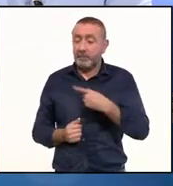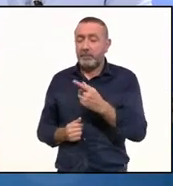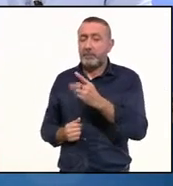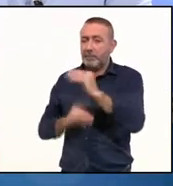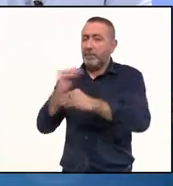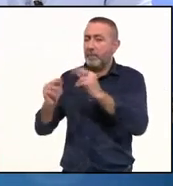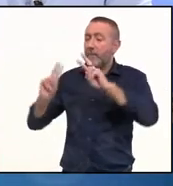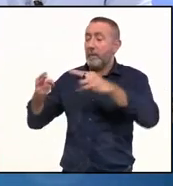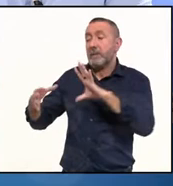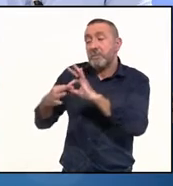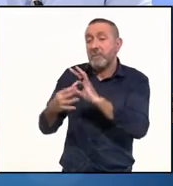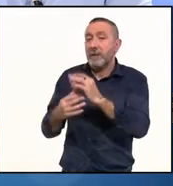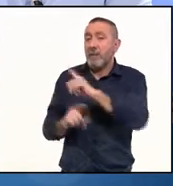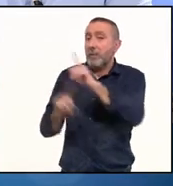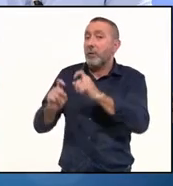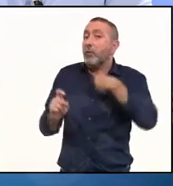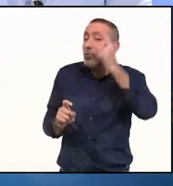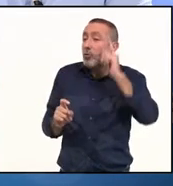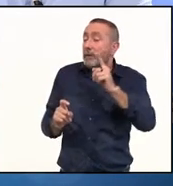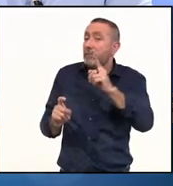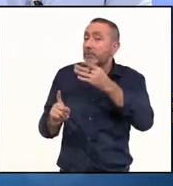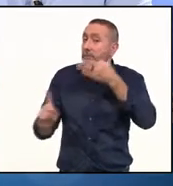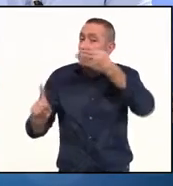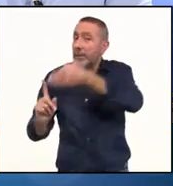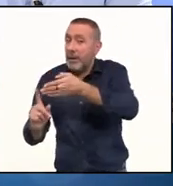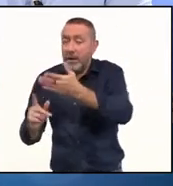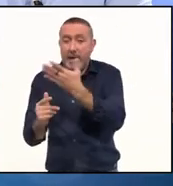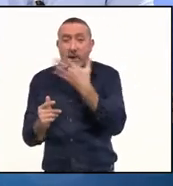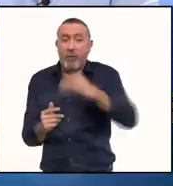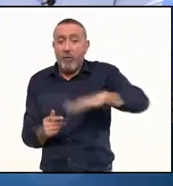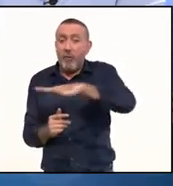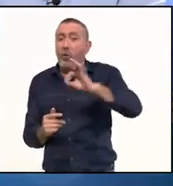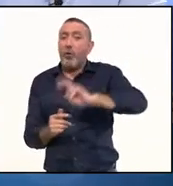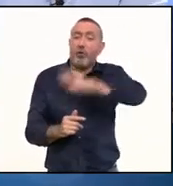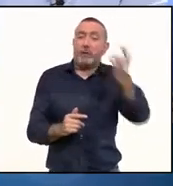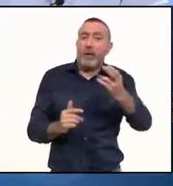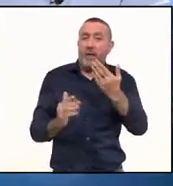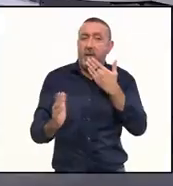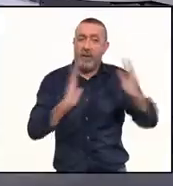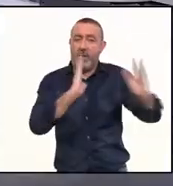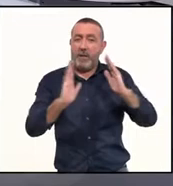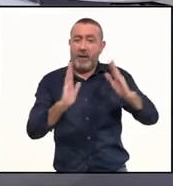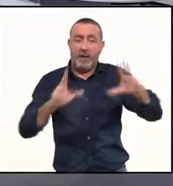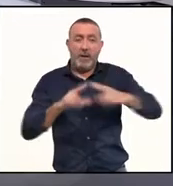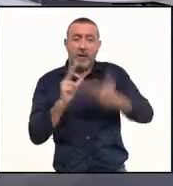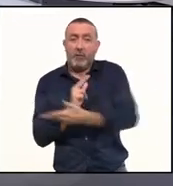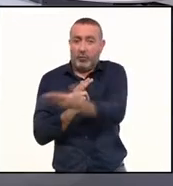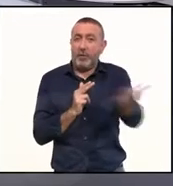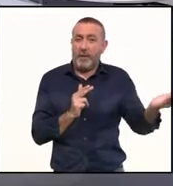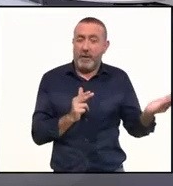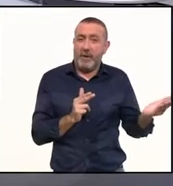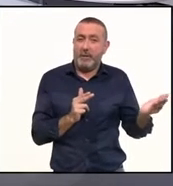no sé si es más difícil llegar a ellos o llegar a la otra etapa de la sociedad que seguro que también les reconocemos esa